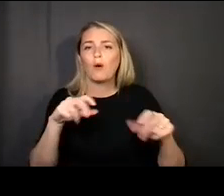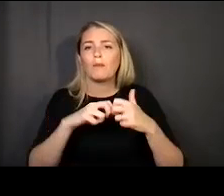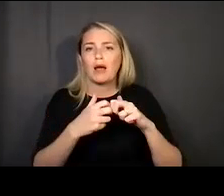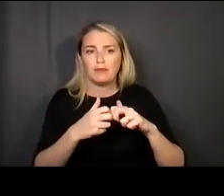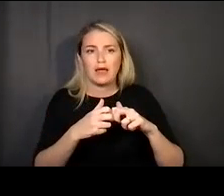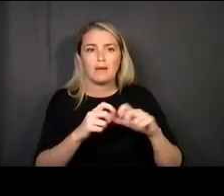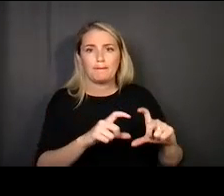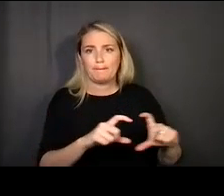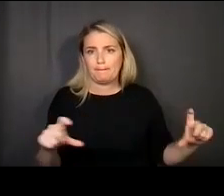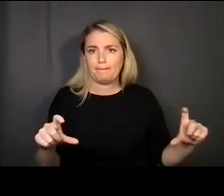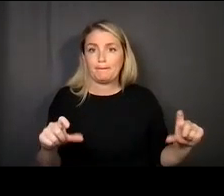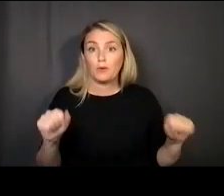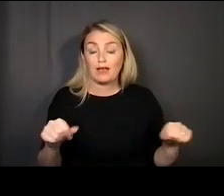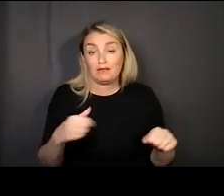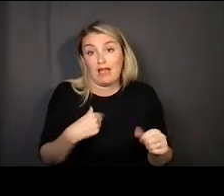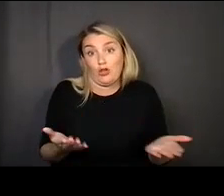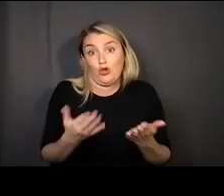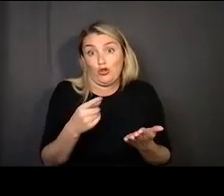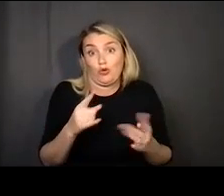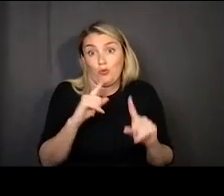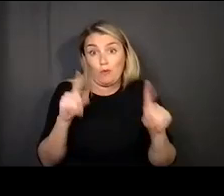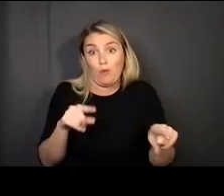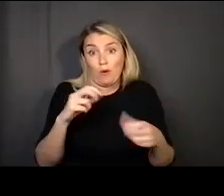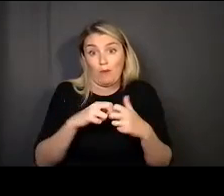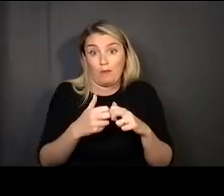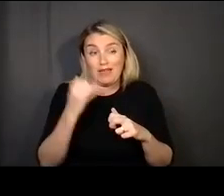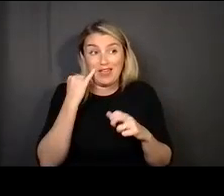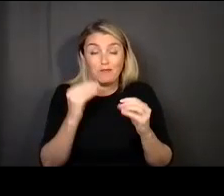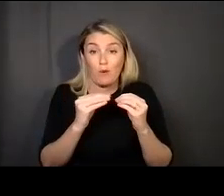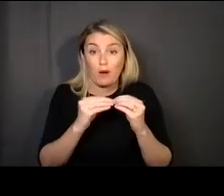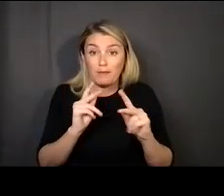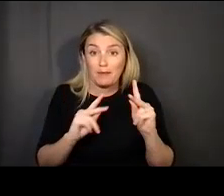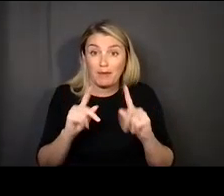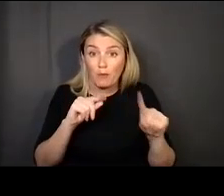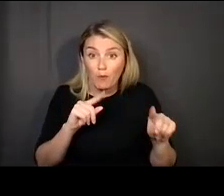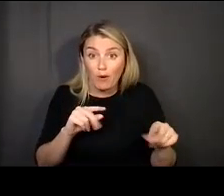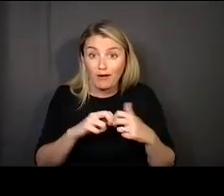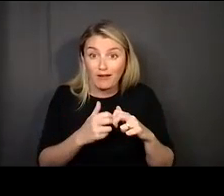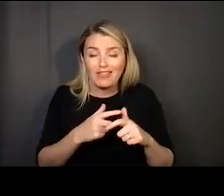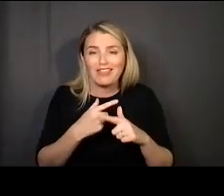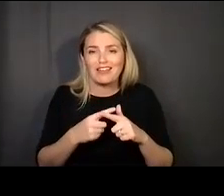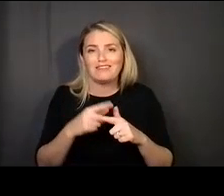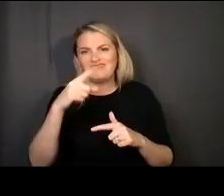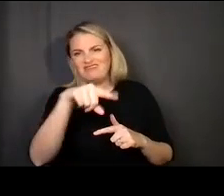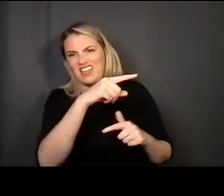computadora, también pueden reportar un problema en donde estoy señalando con la flecha.